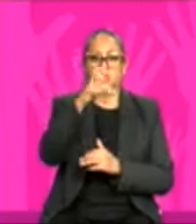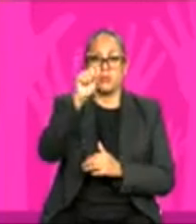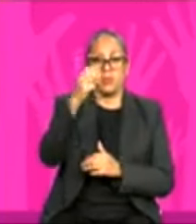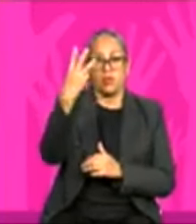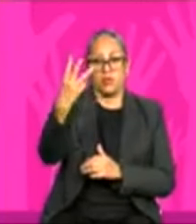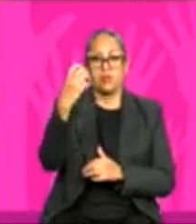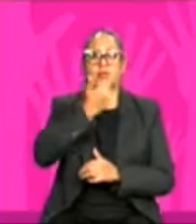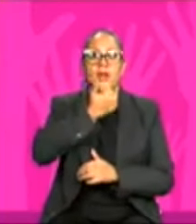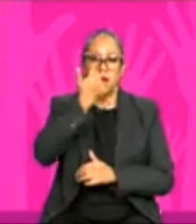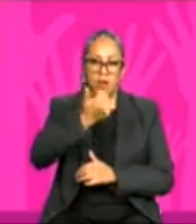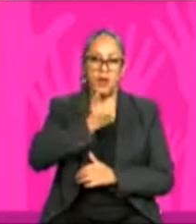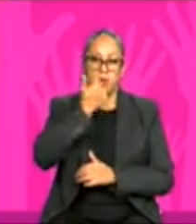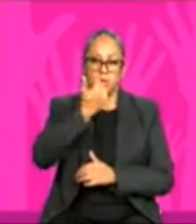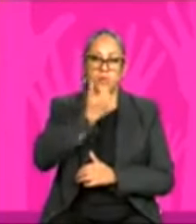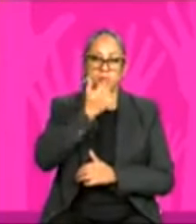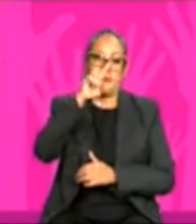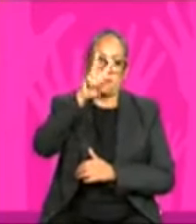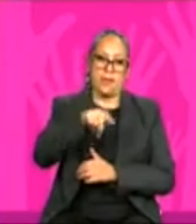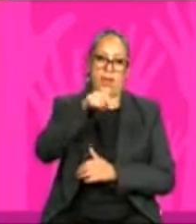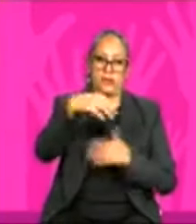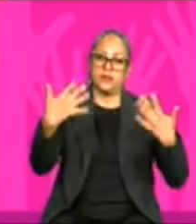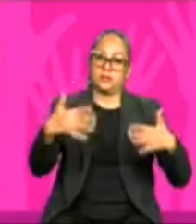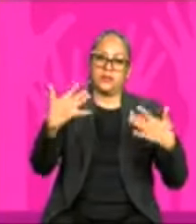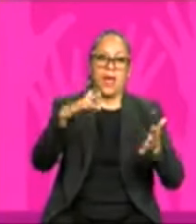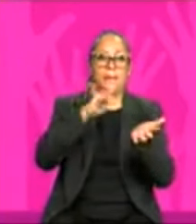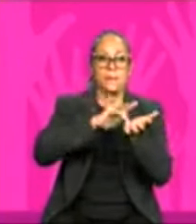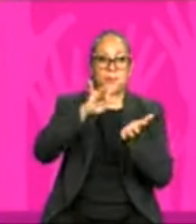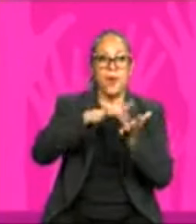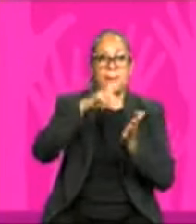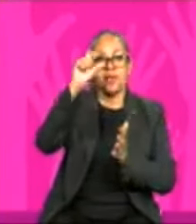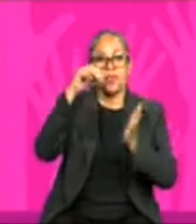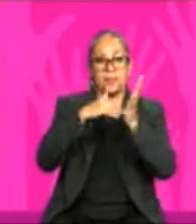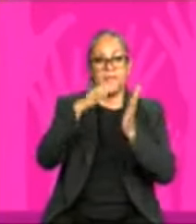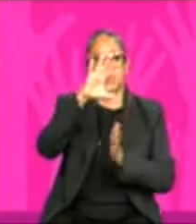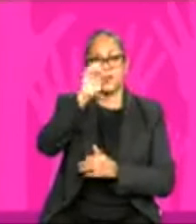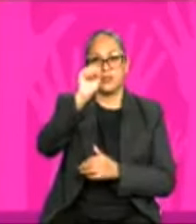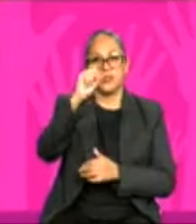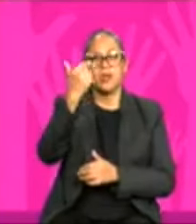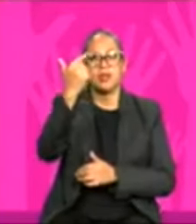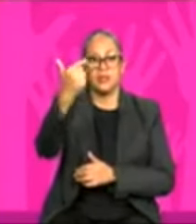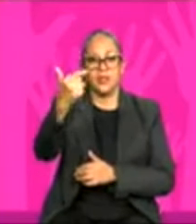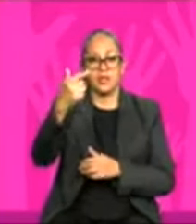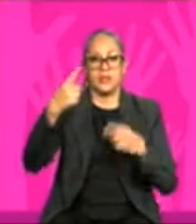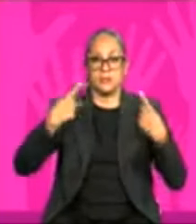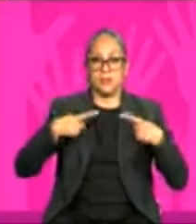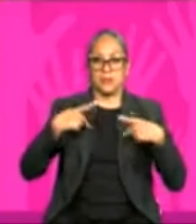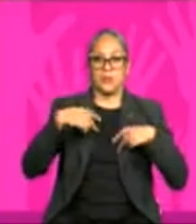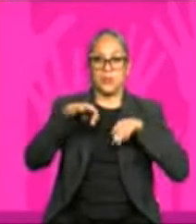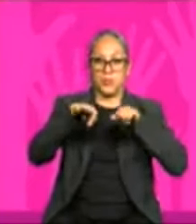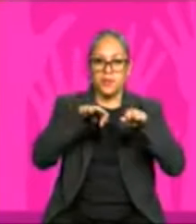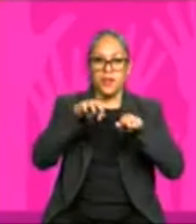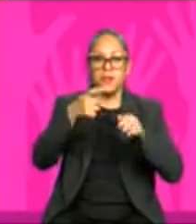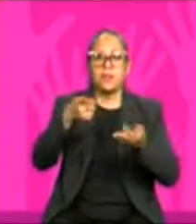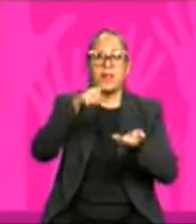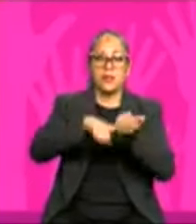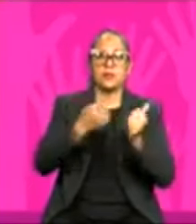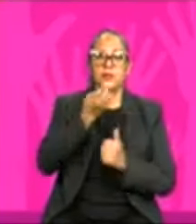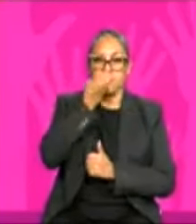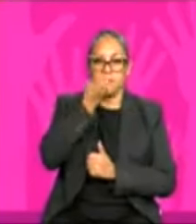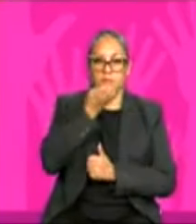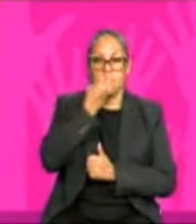351.323 alumnos con el invaluable apoyo de los 20.567 trabajadores de la educación. Para